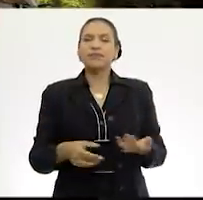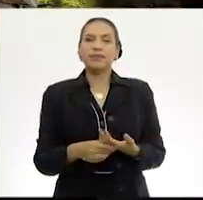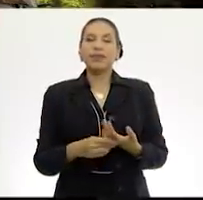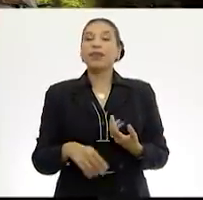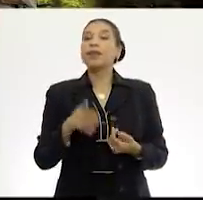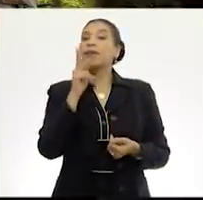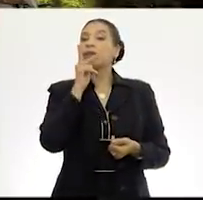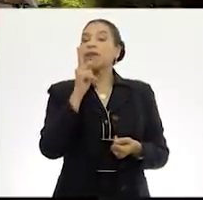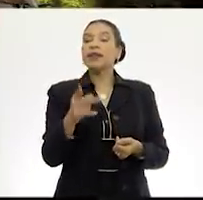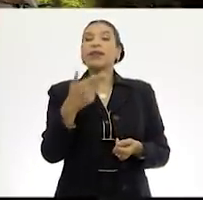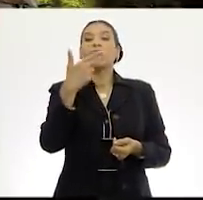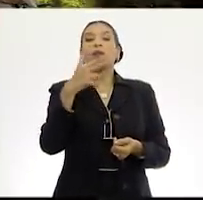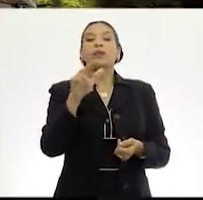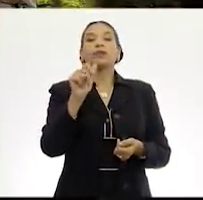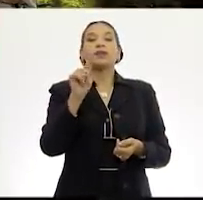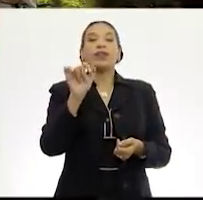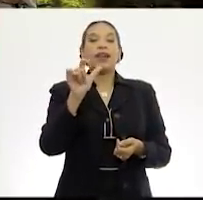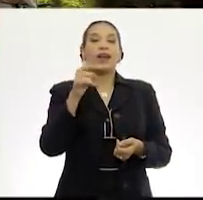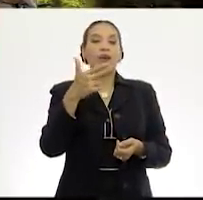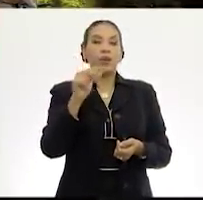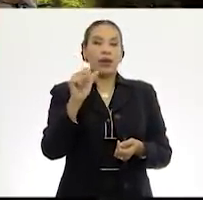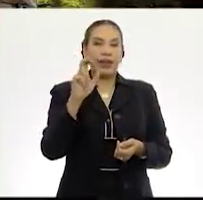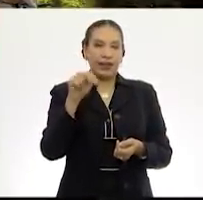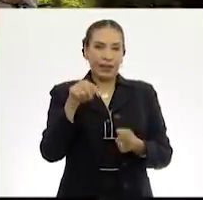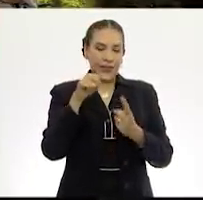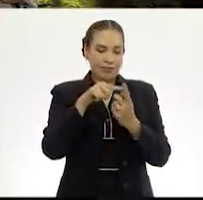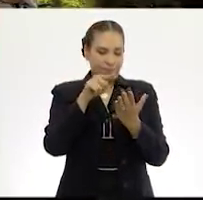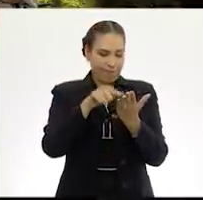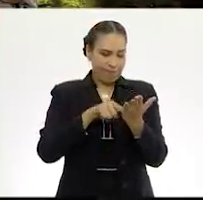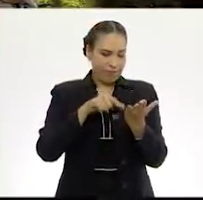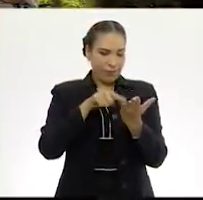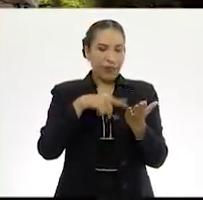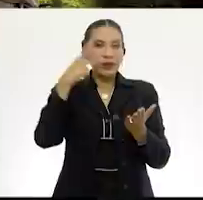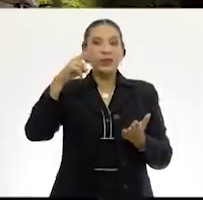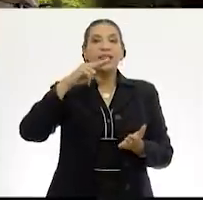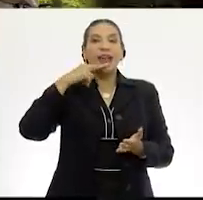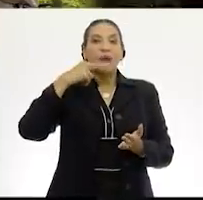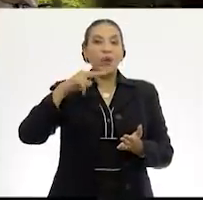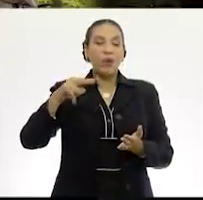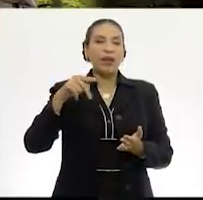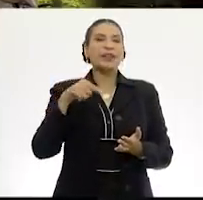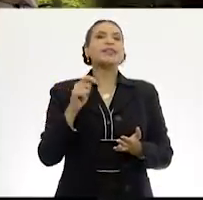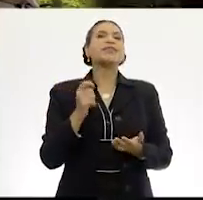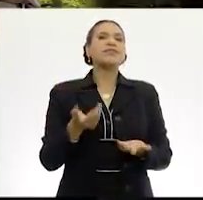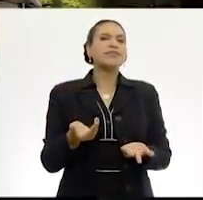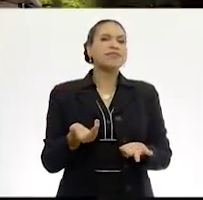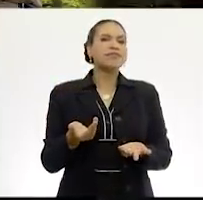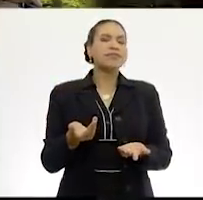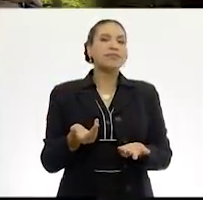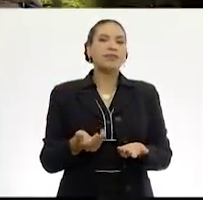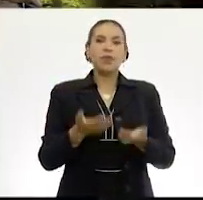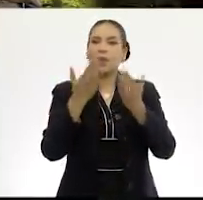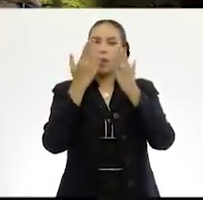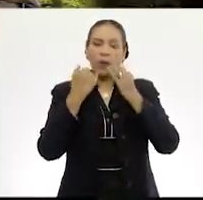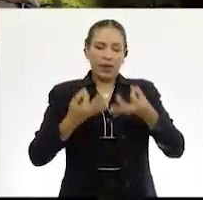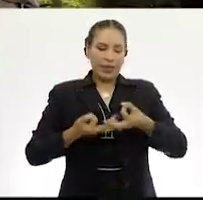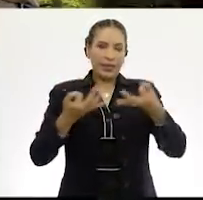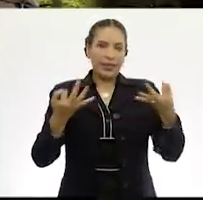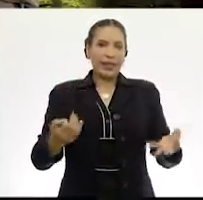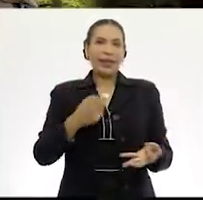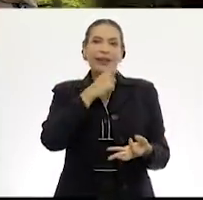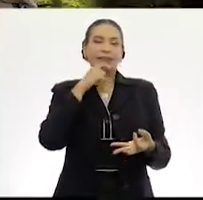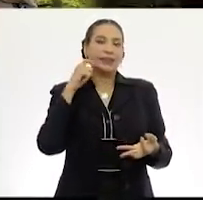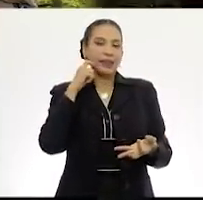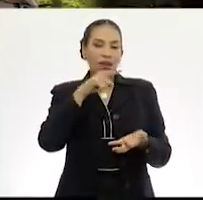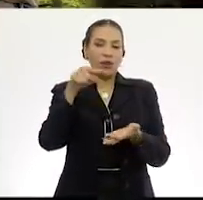la palabra Juxtlahuaca, aquí está, es de origen náhuatl, que significa no hay tierra seca. Pues